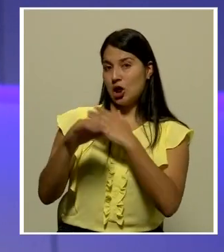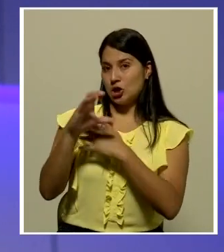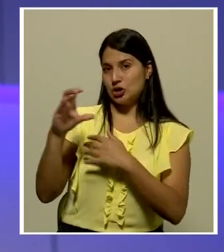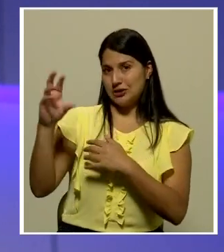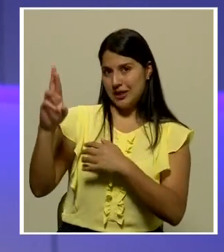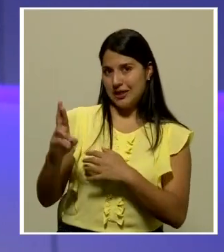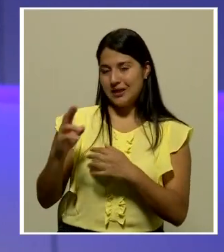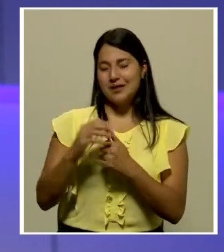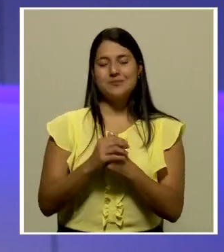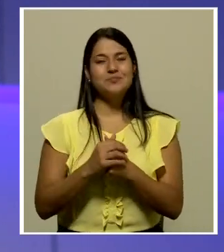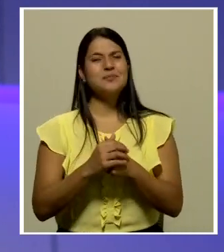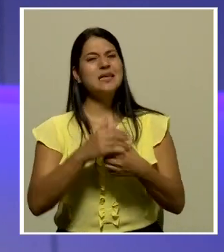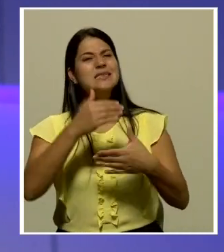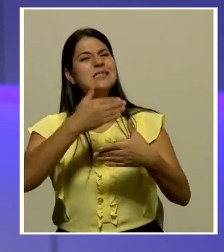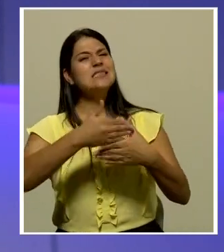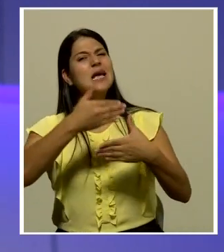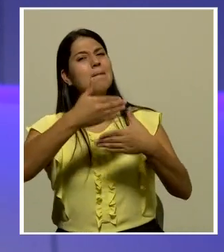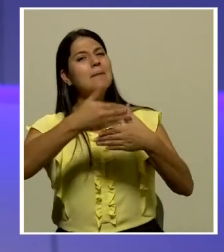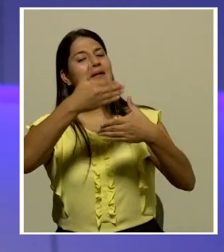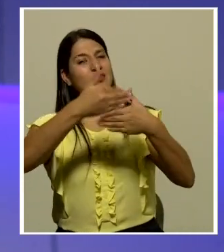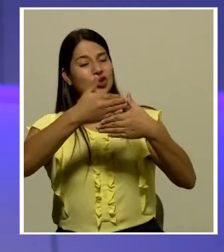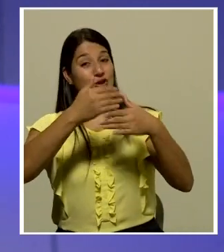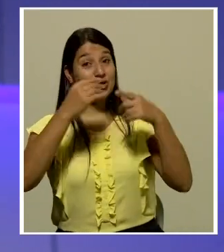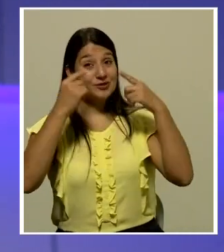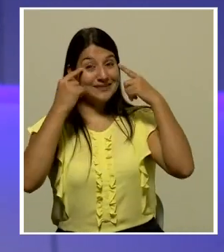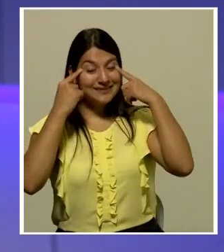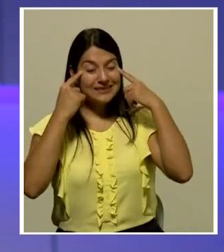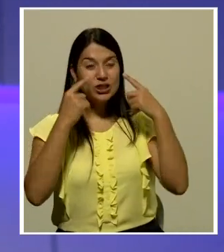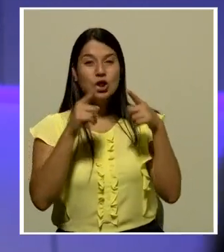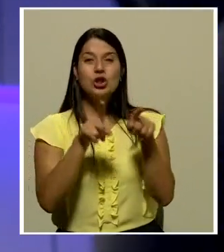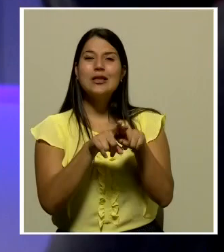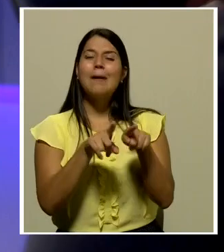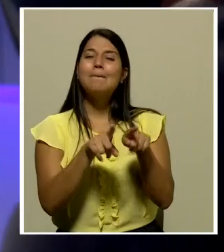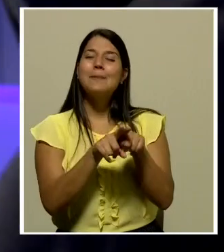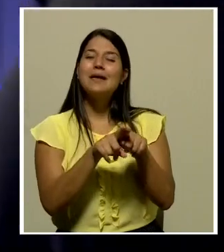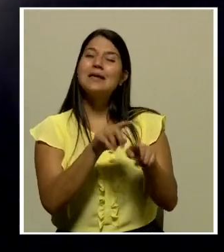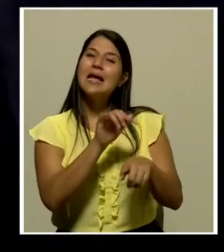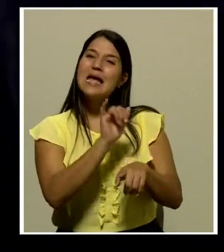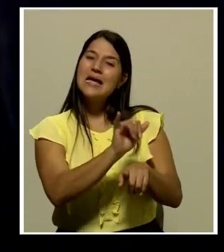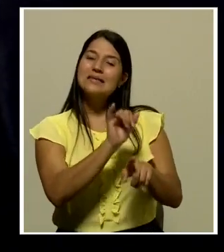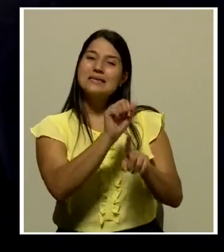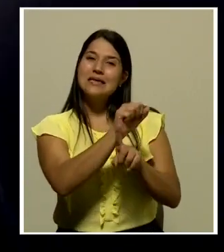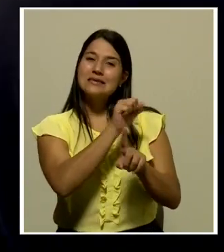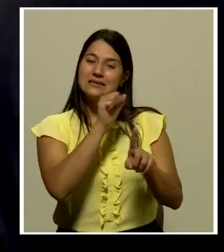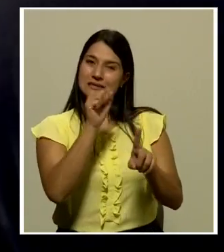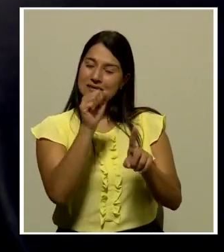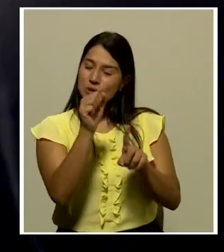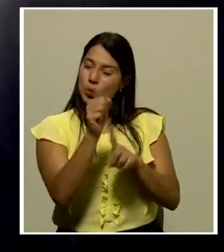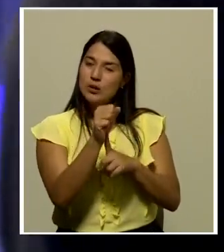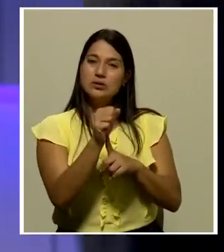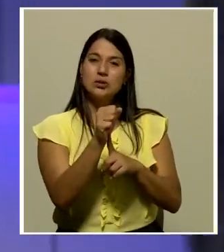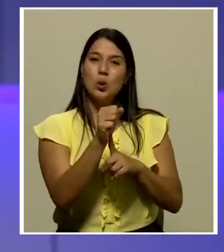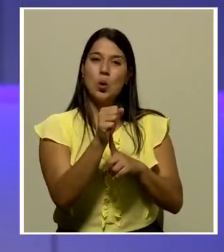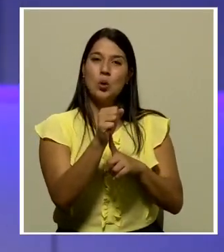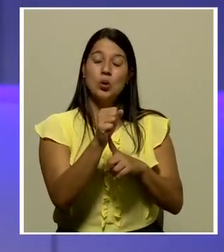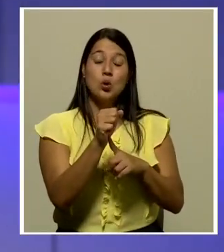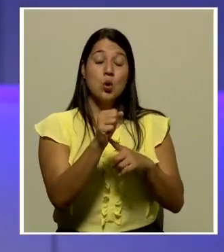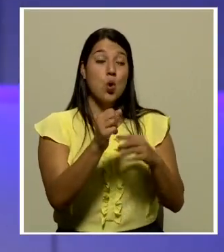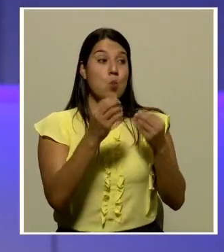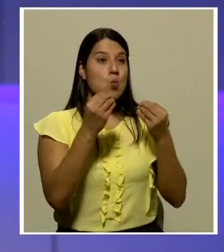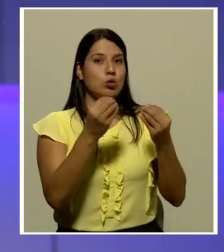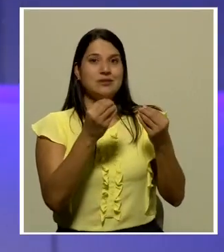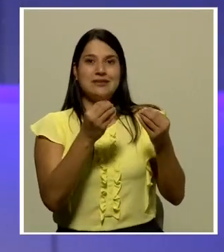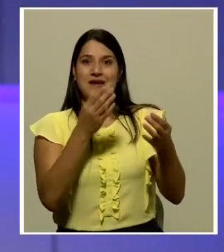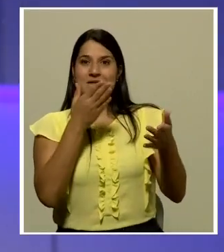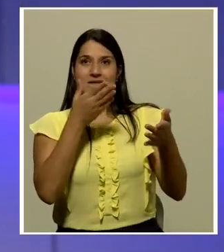El cementazo, además, fue un caso de enorme repercusión